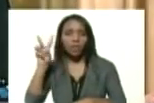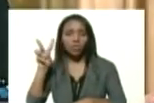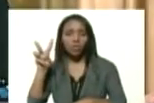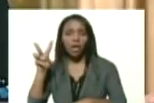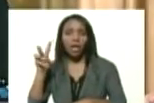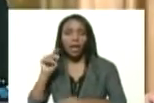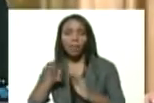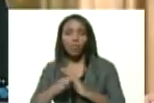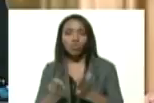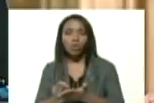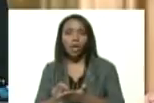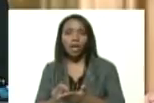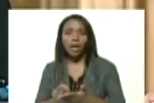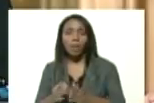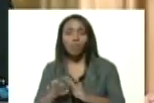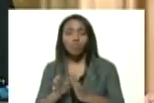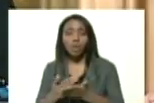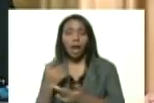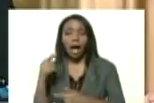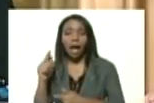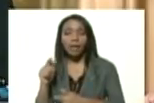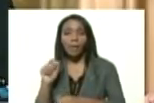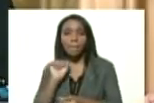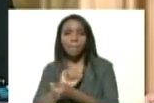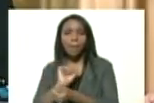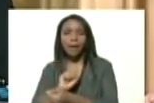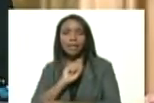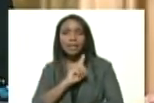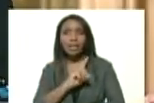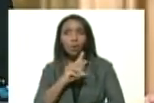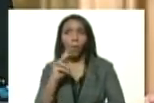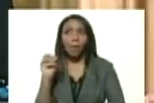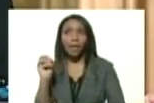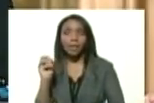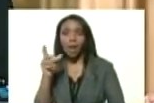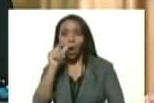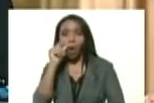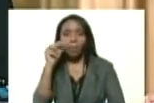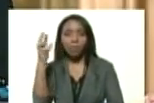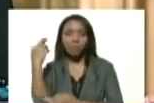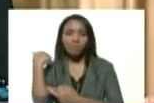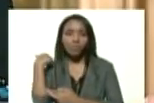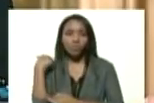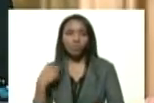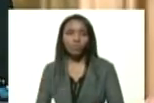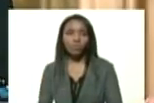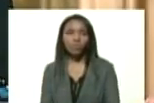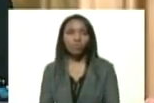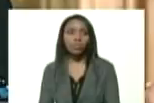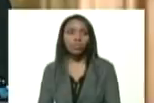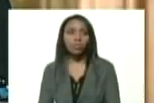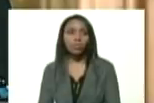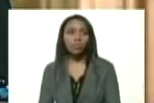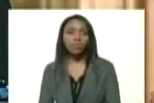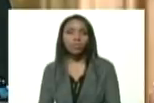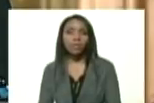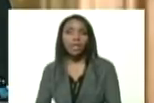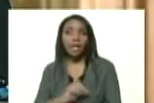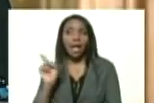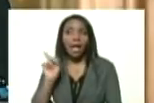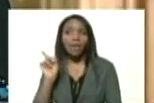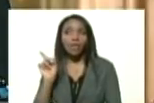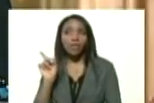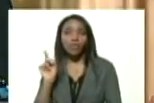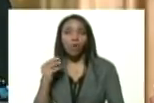récord mundial tienen la captura de más de 120 capos y fueron ellos como